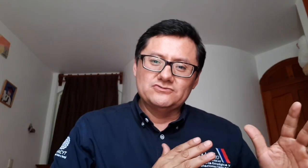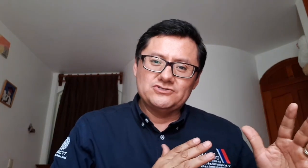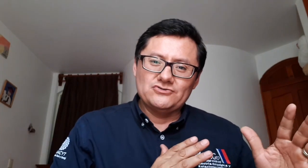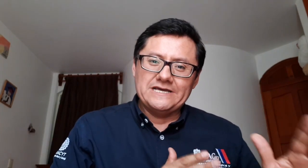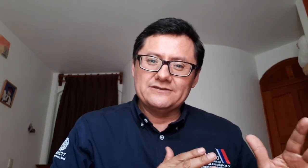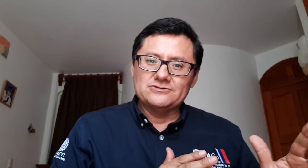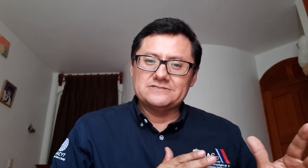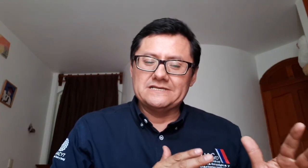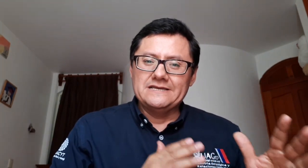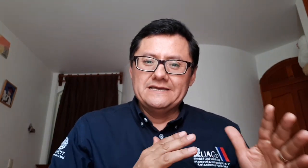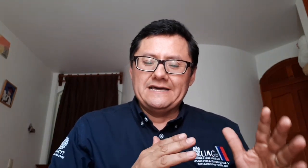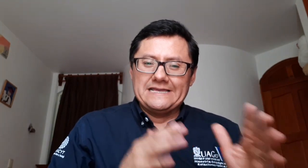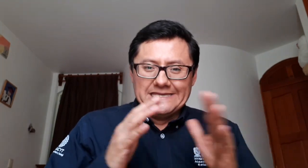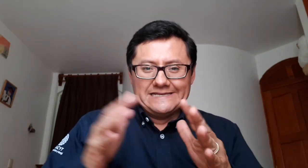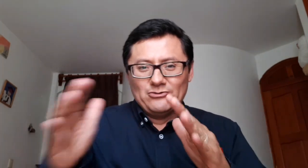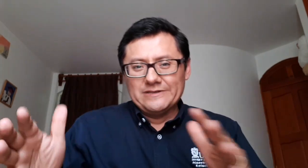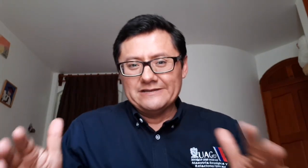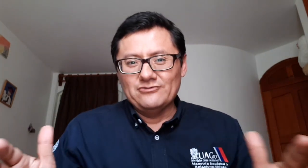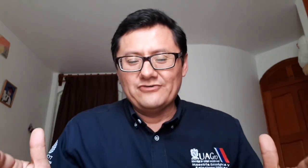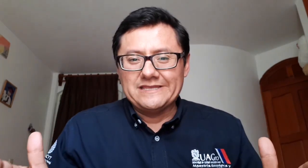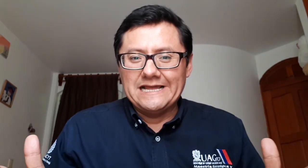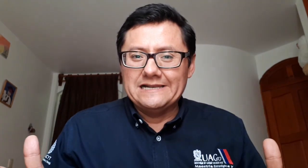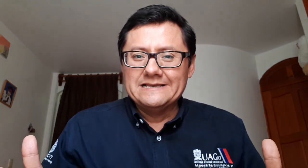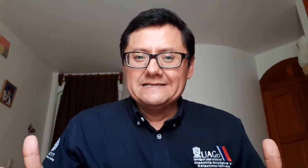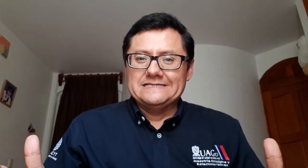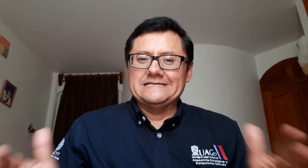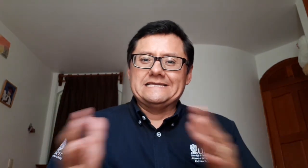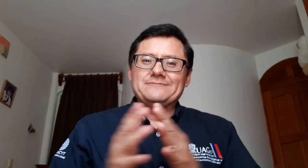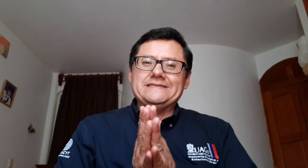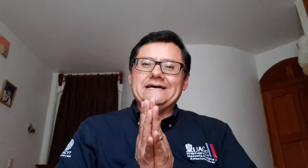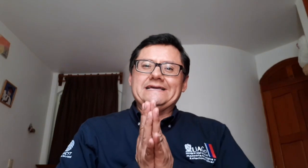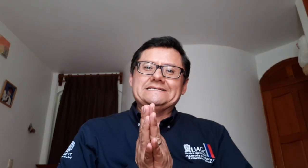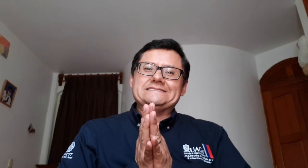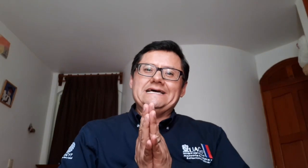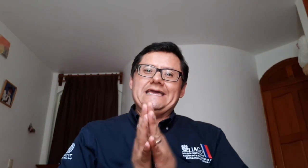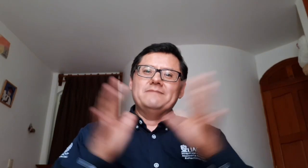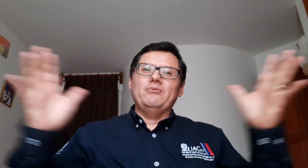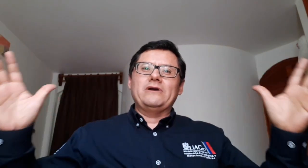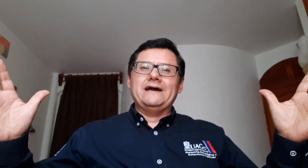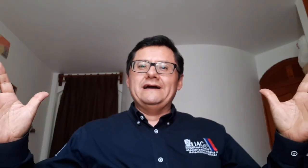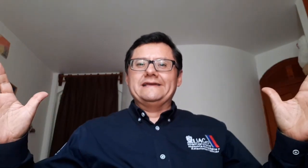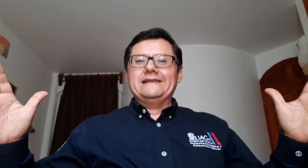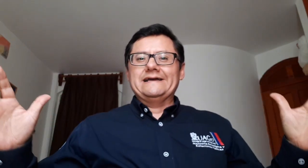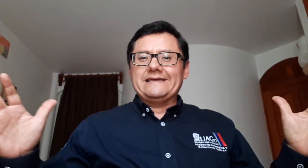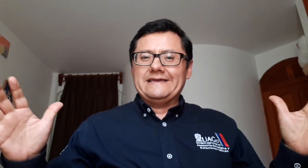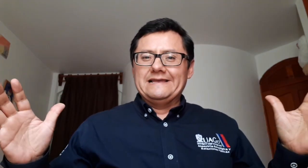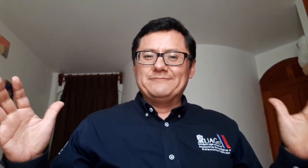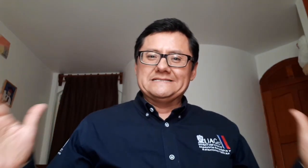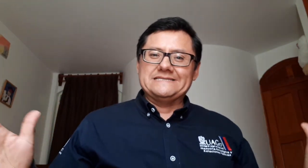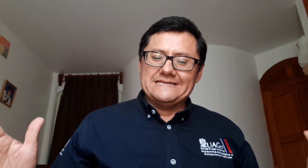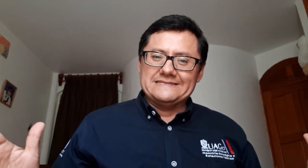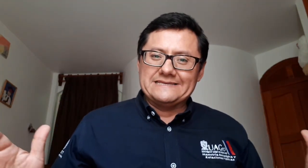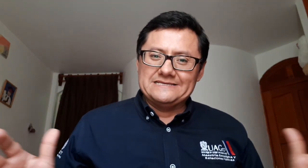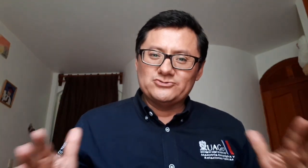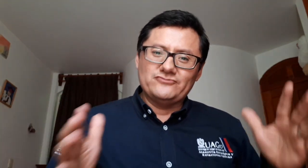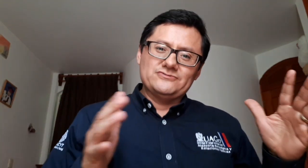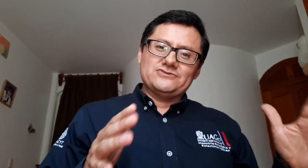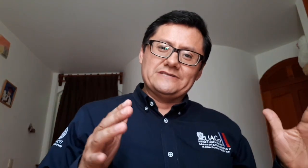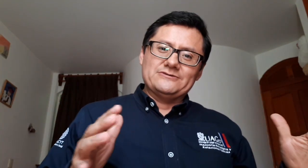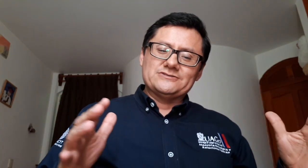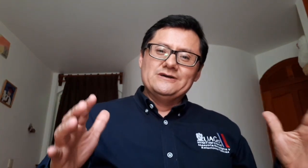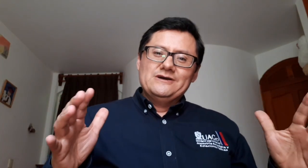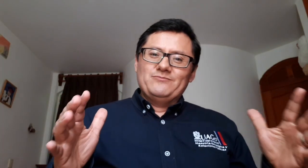los funcionarios allí en el gobierno federal y se termina esa época en la que el presidente y